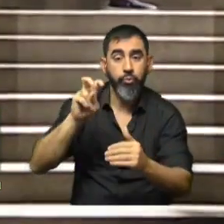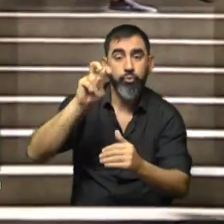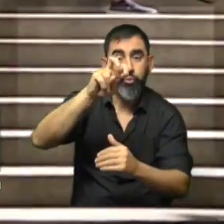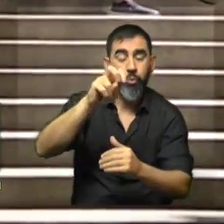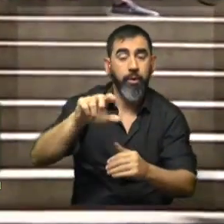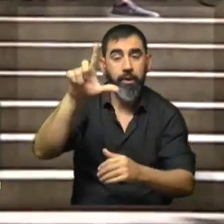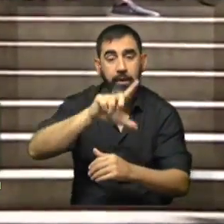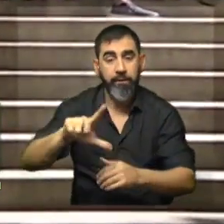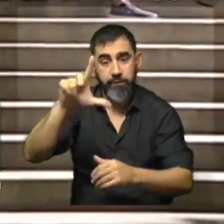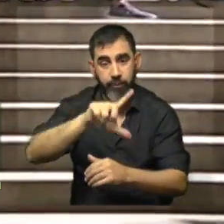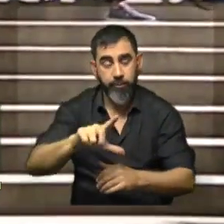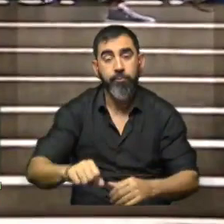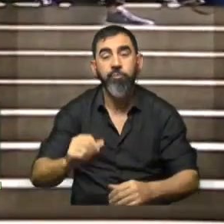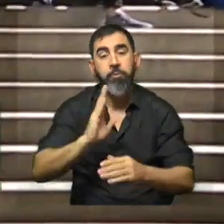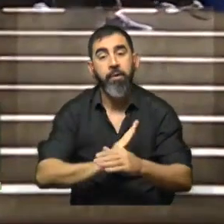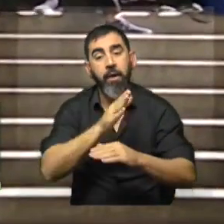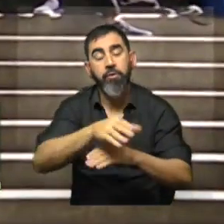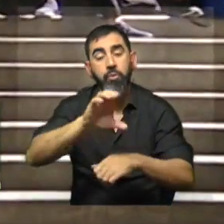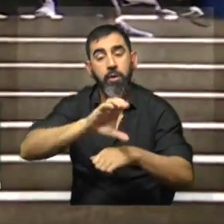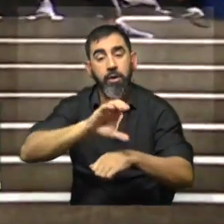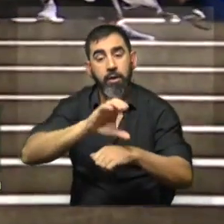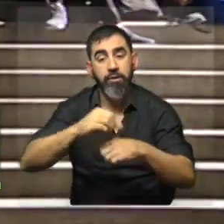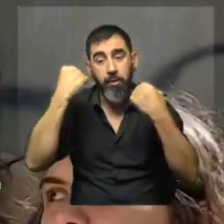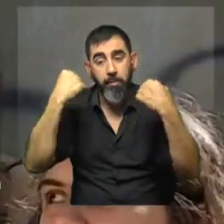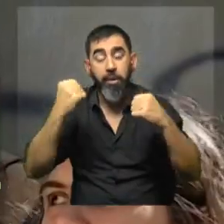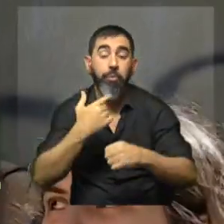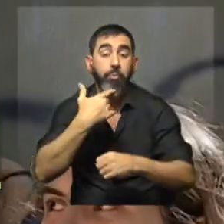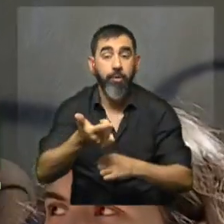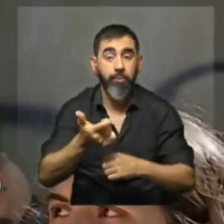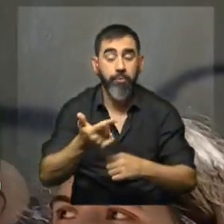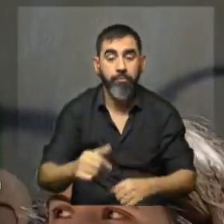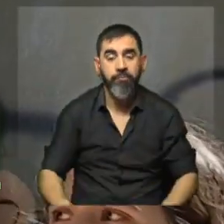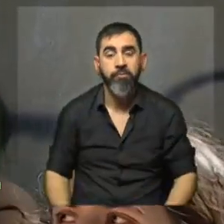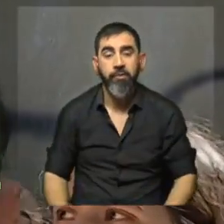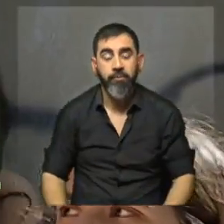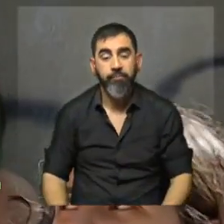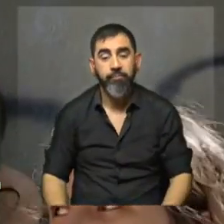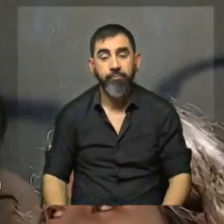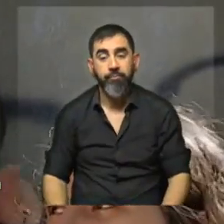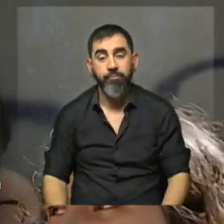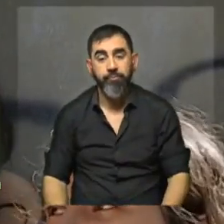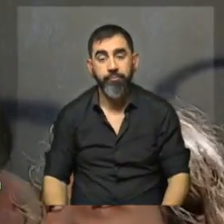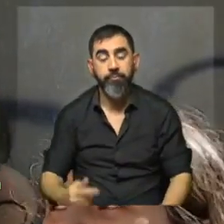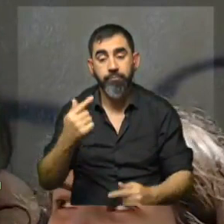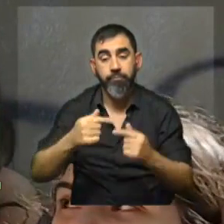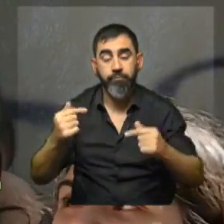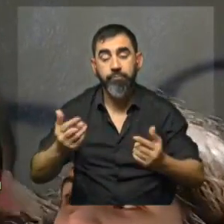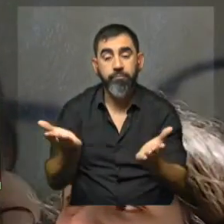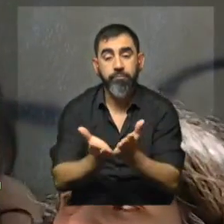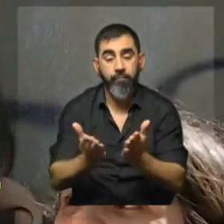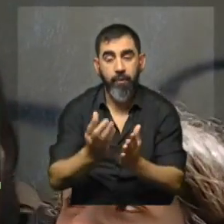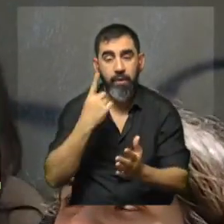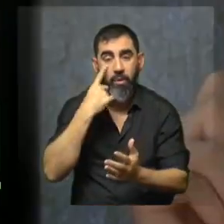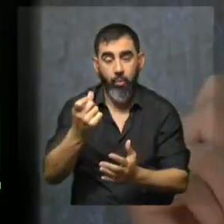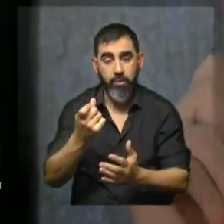subir al liceo, acceder a las clases, a los prácticos de los laboratorios. Son esas cosas que el estudiantado se da